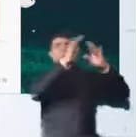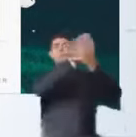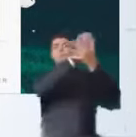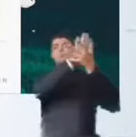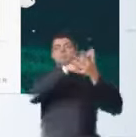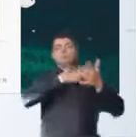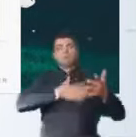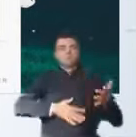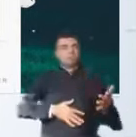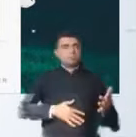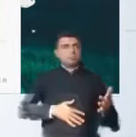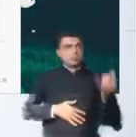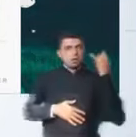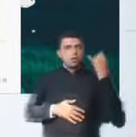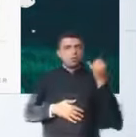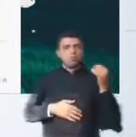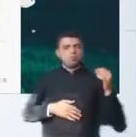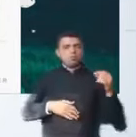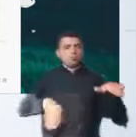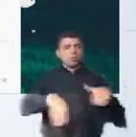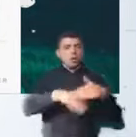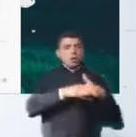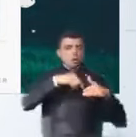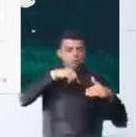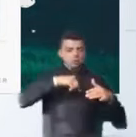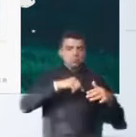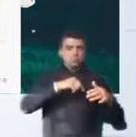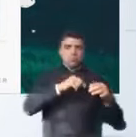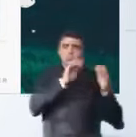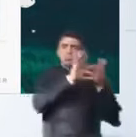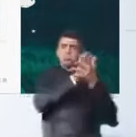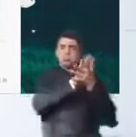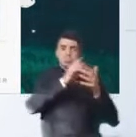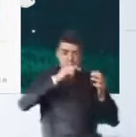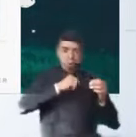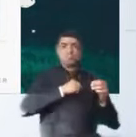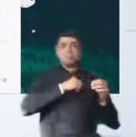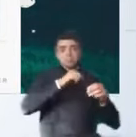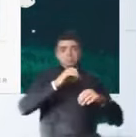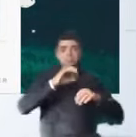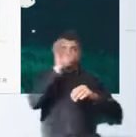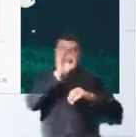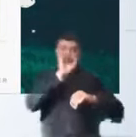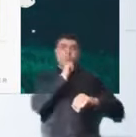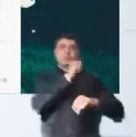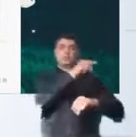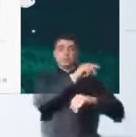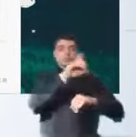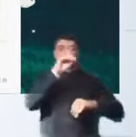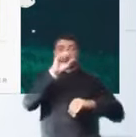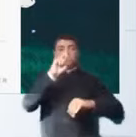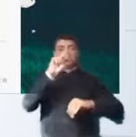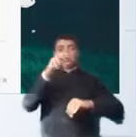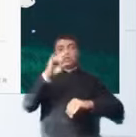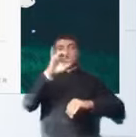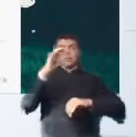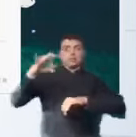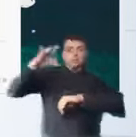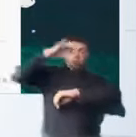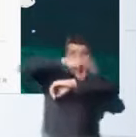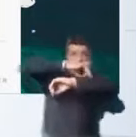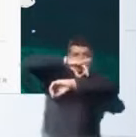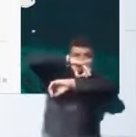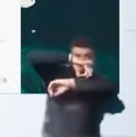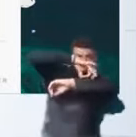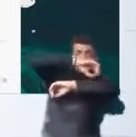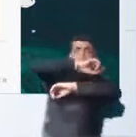calle. Este virus es peor. Entonces, no es para burlarlos del COVID, pero debemos llevar calma a las familias y a